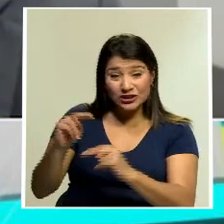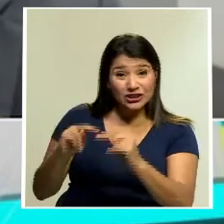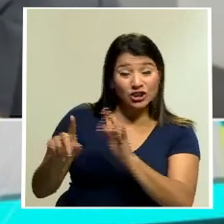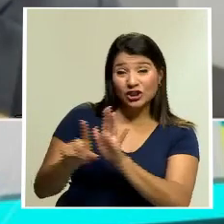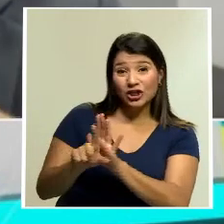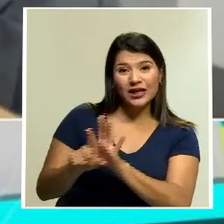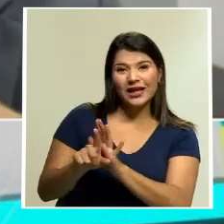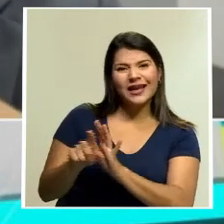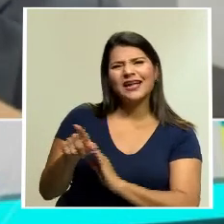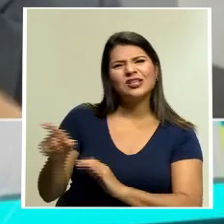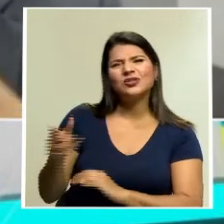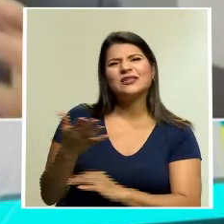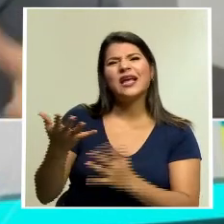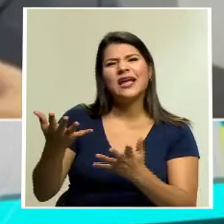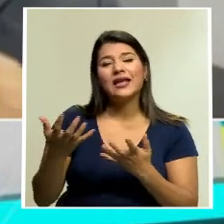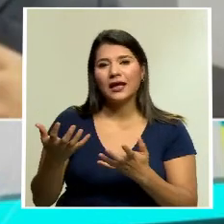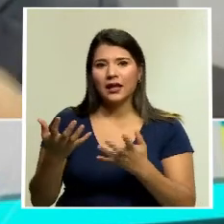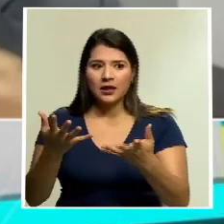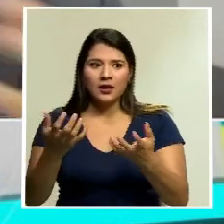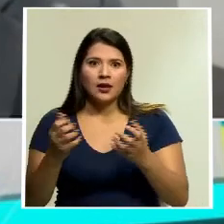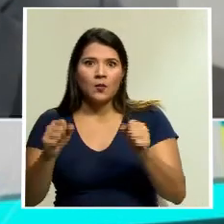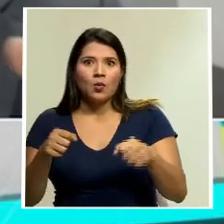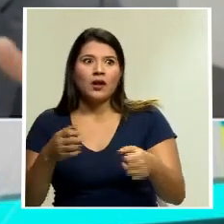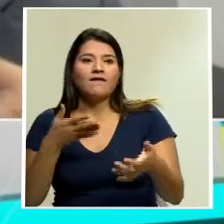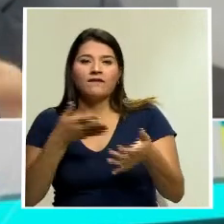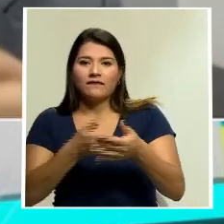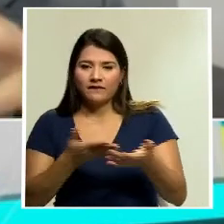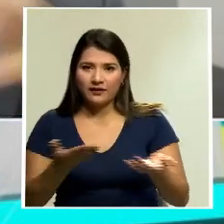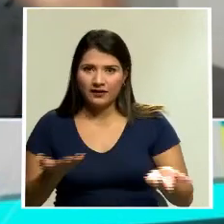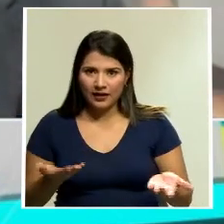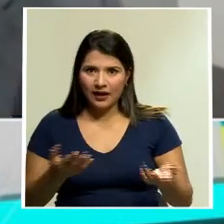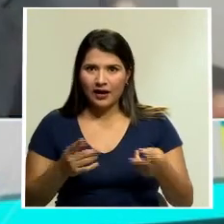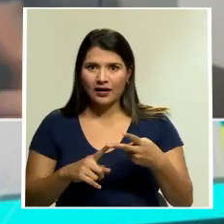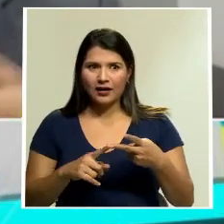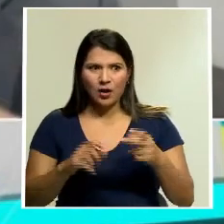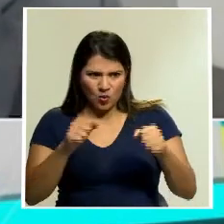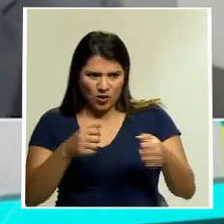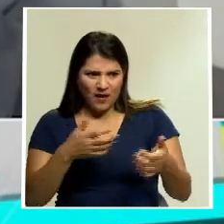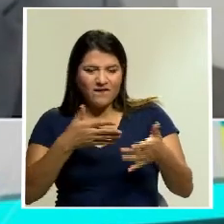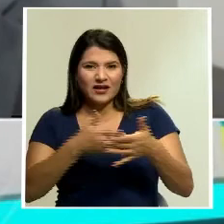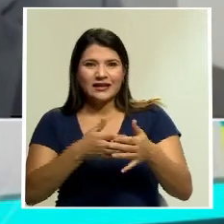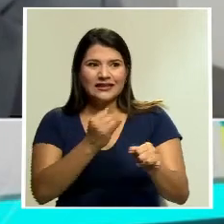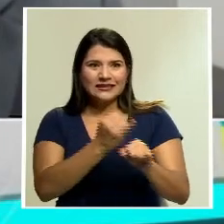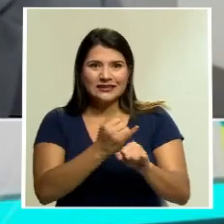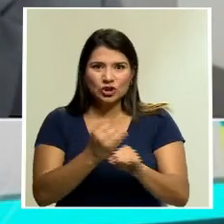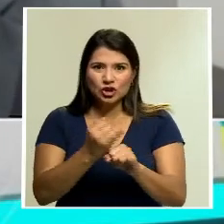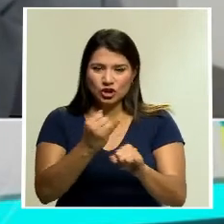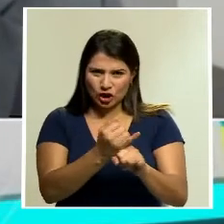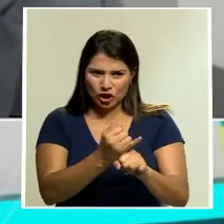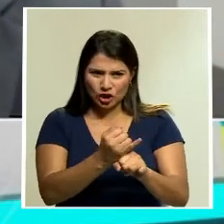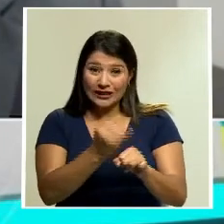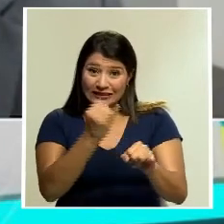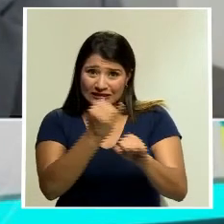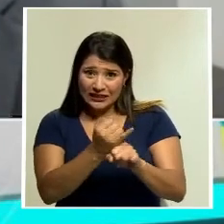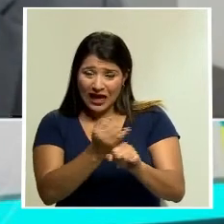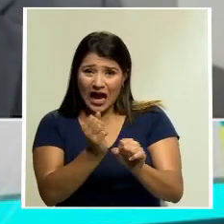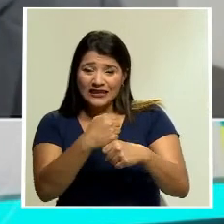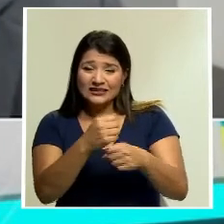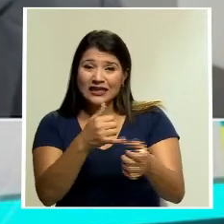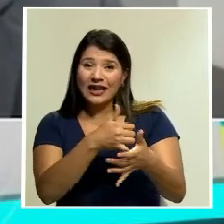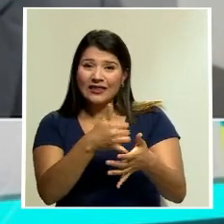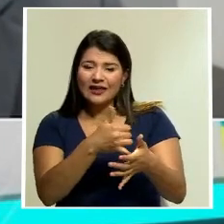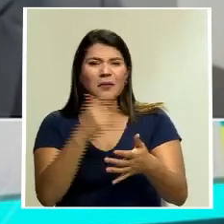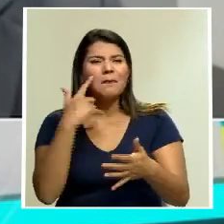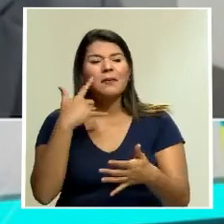busca es generar caos, desmantelar la fortaleza institucional para a partir de ello, digamos,